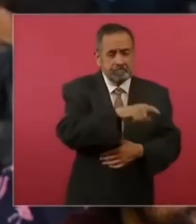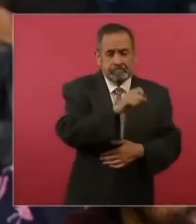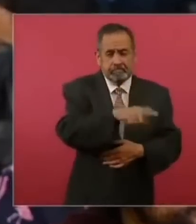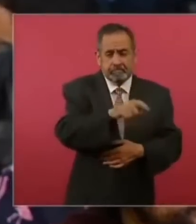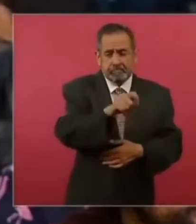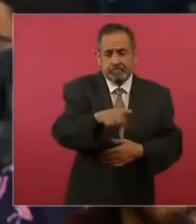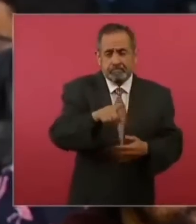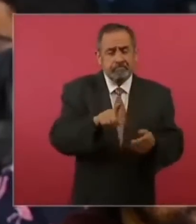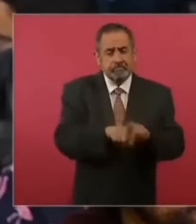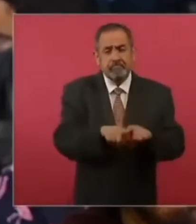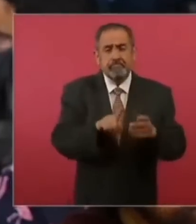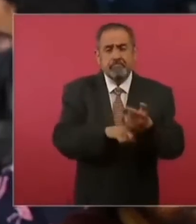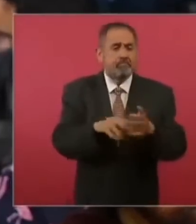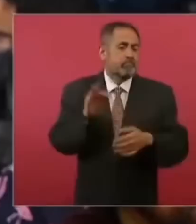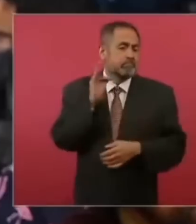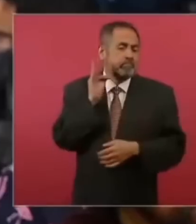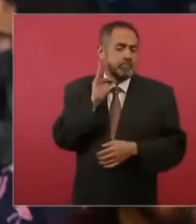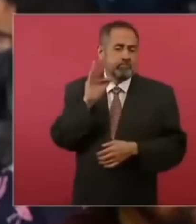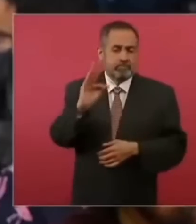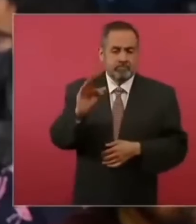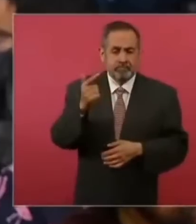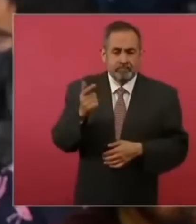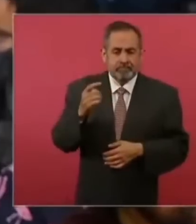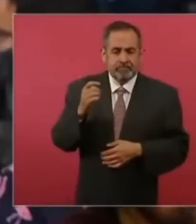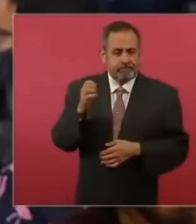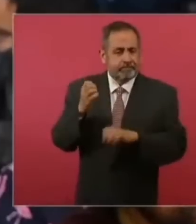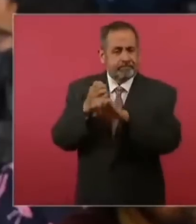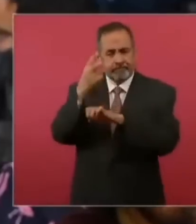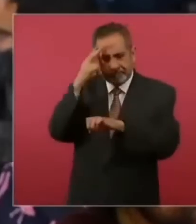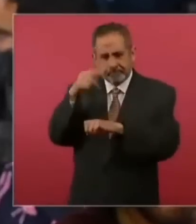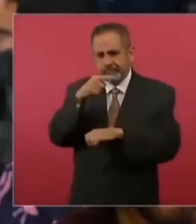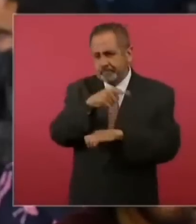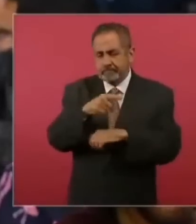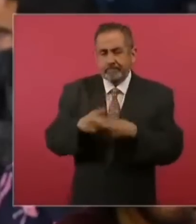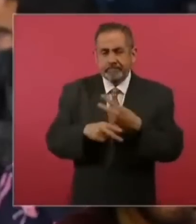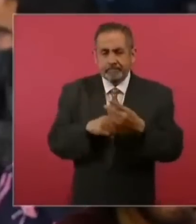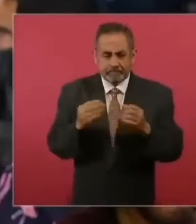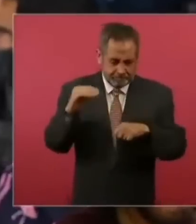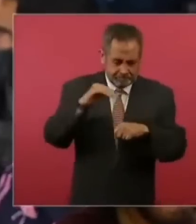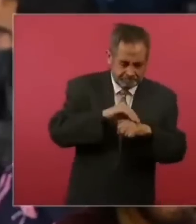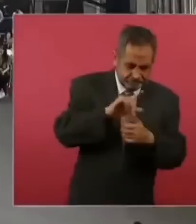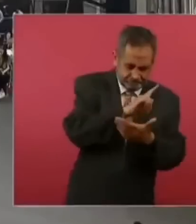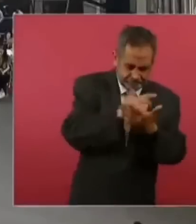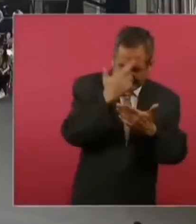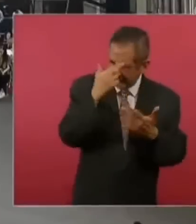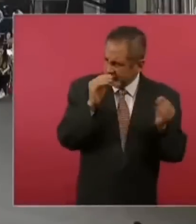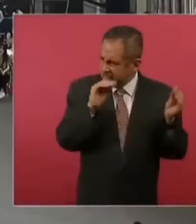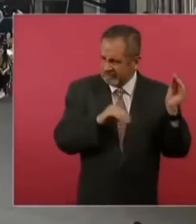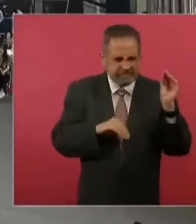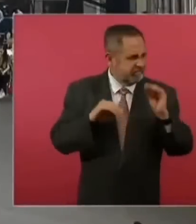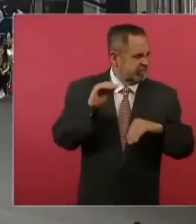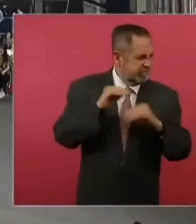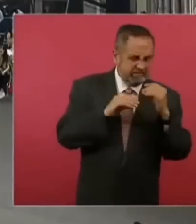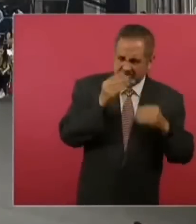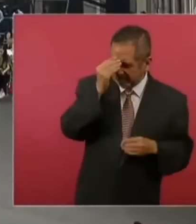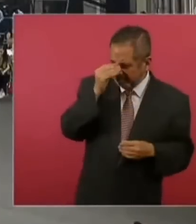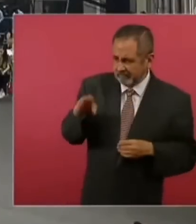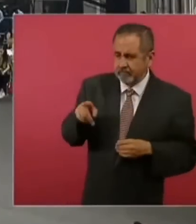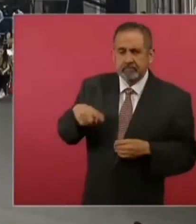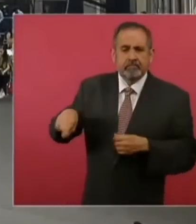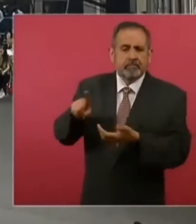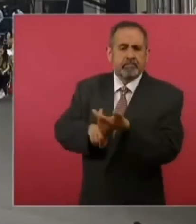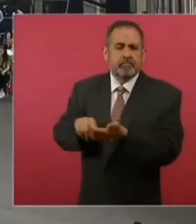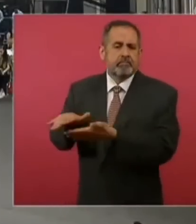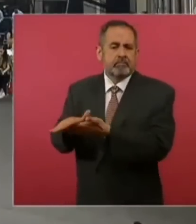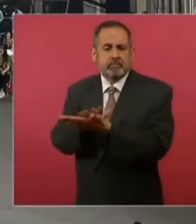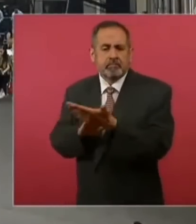llevando en la Fiscalía General del Estado de México. Fabrican delitos, siempre con los más desamparados y los